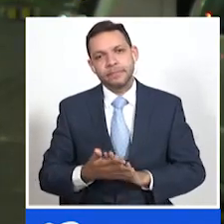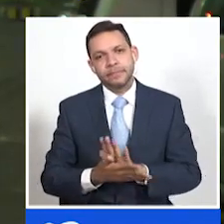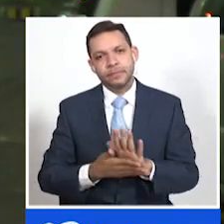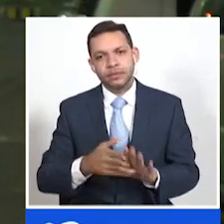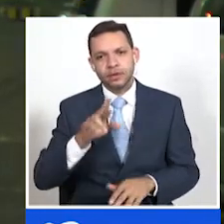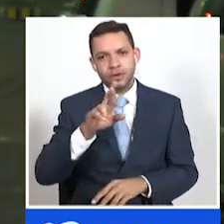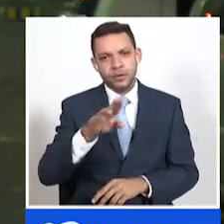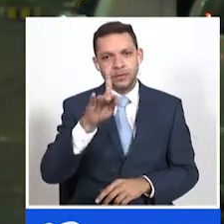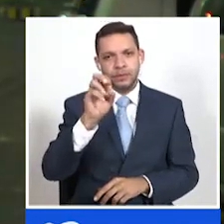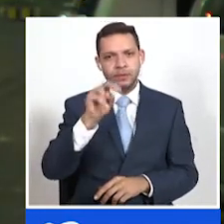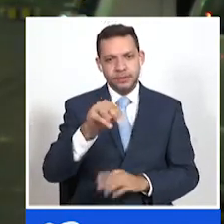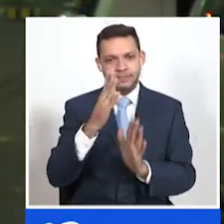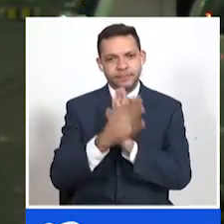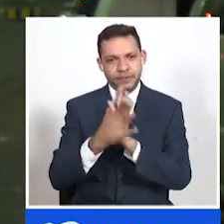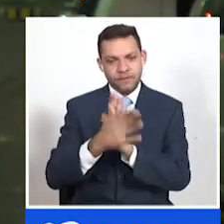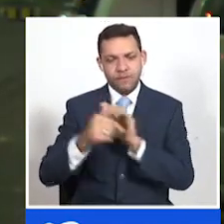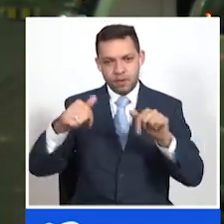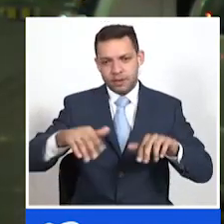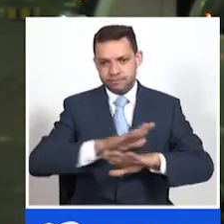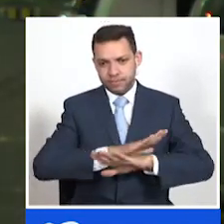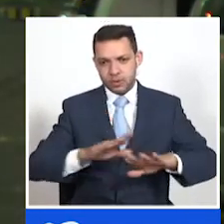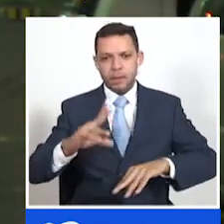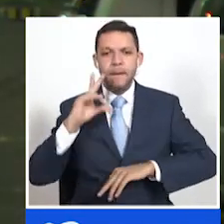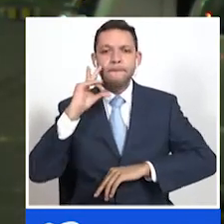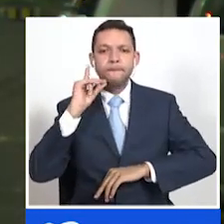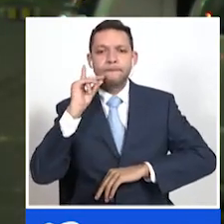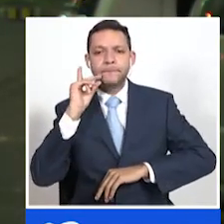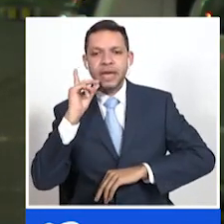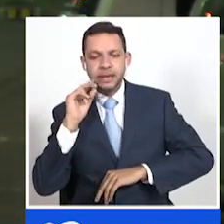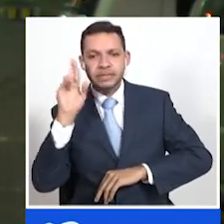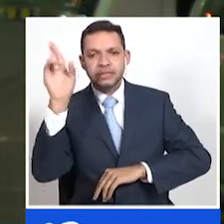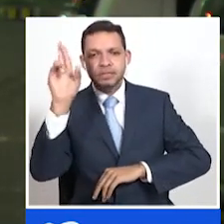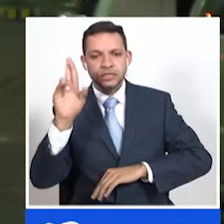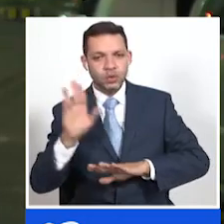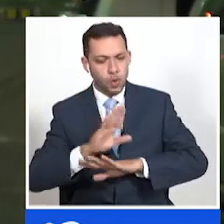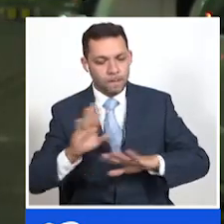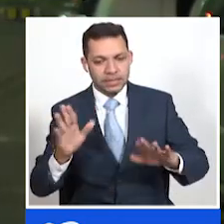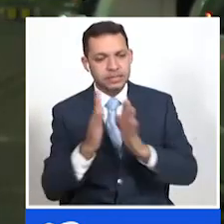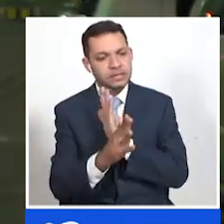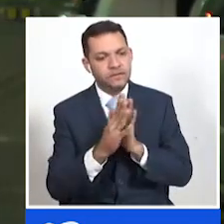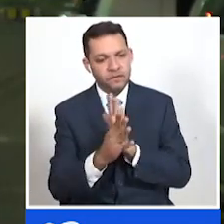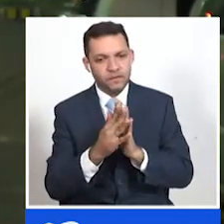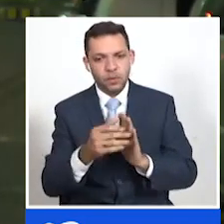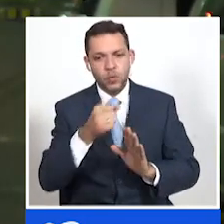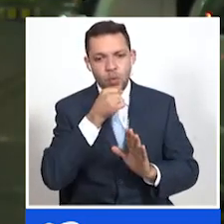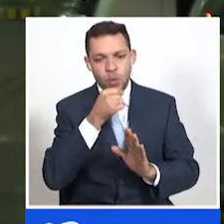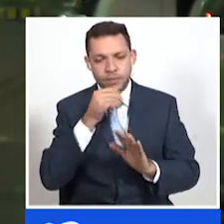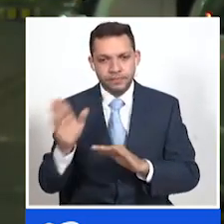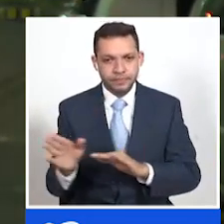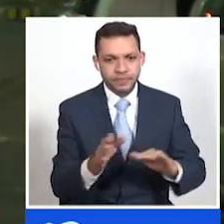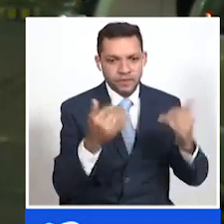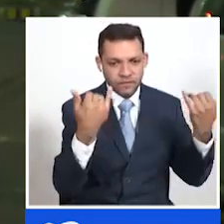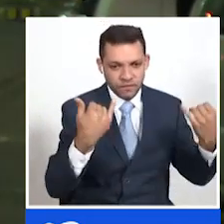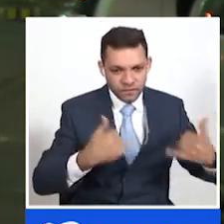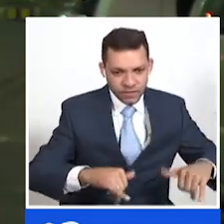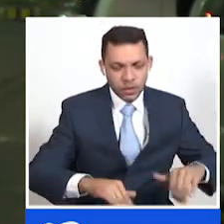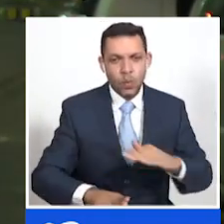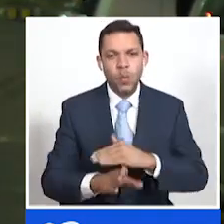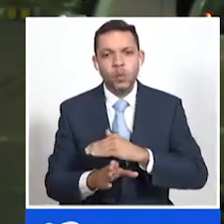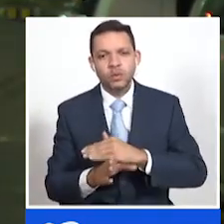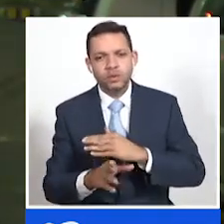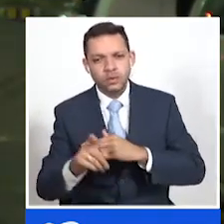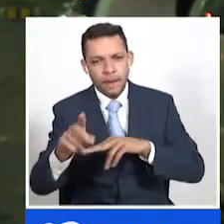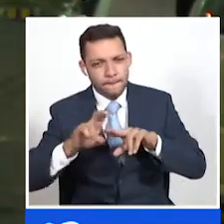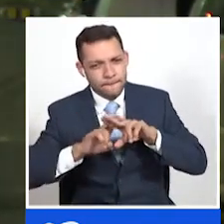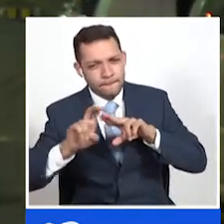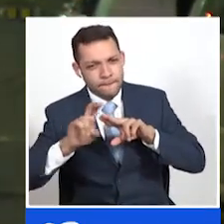Rubén, es la información que tenemos hasta el momento en materia judicial en el departamento de Risaralda. Nosotros con esto nos despedimos. La información para que